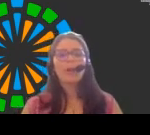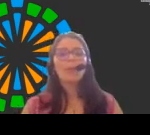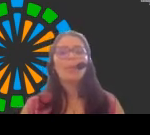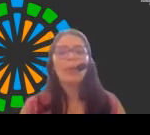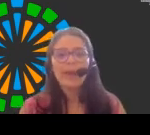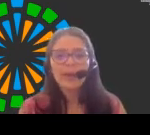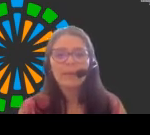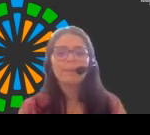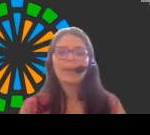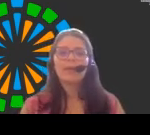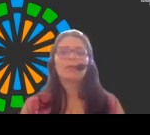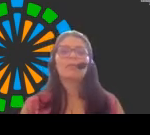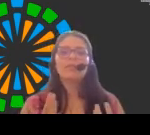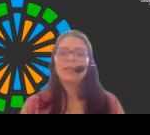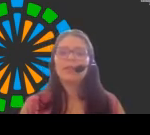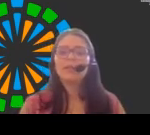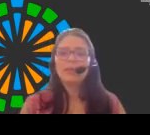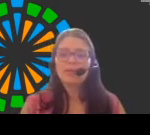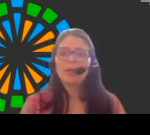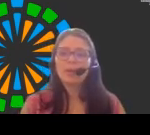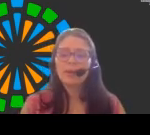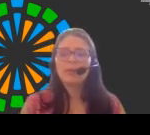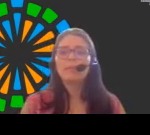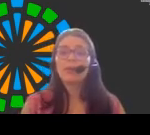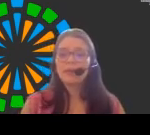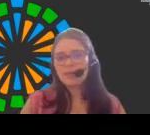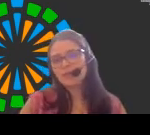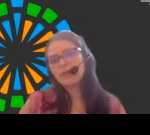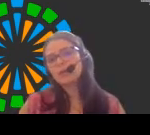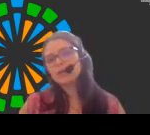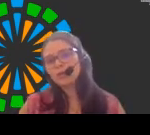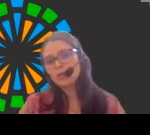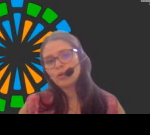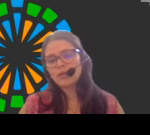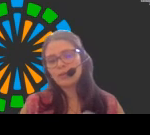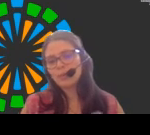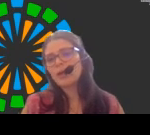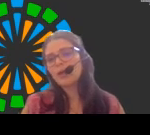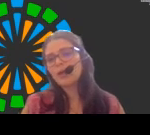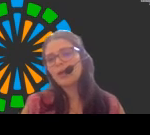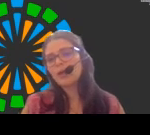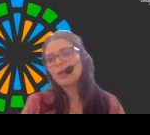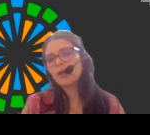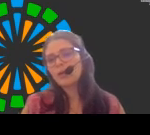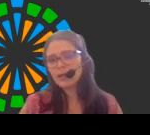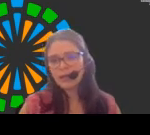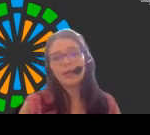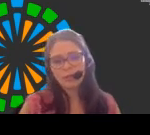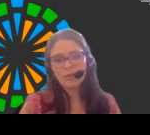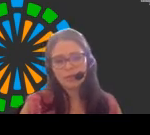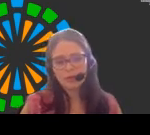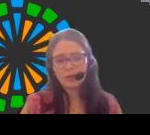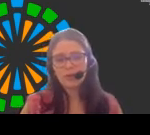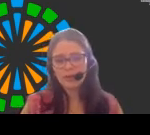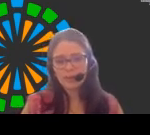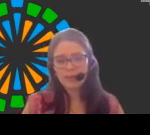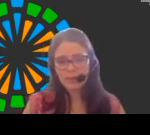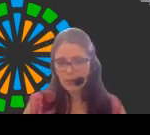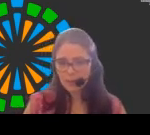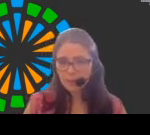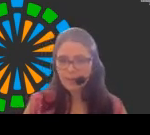voluntario pueden solicitar el servicio del congreso para que se les haga un estudio y se les pueda dar un carnet de que